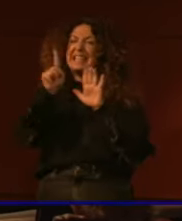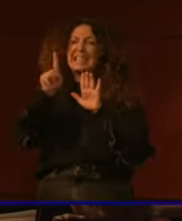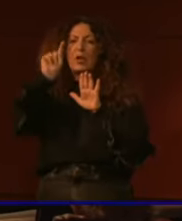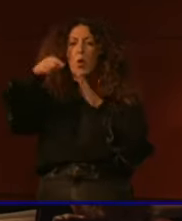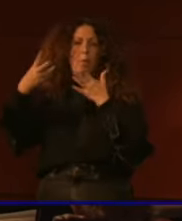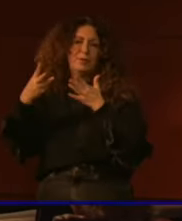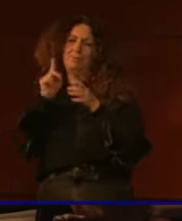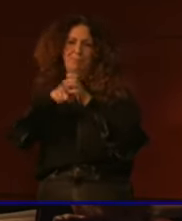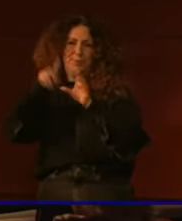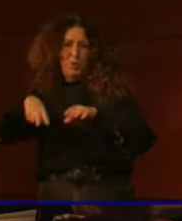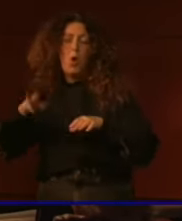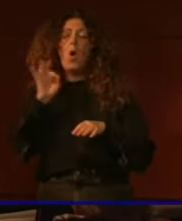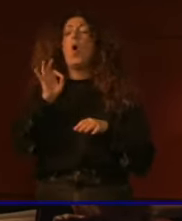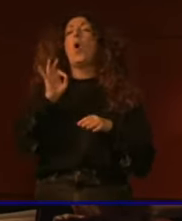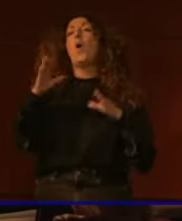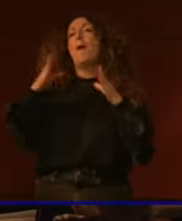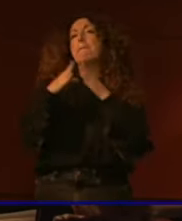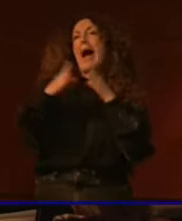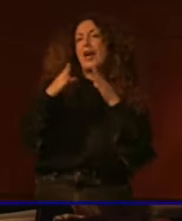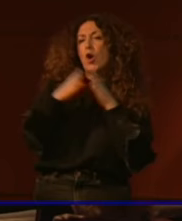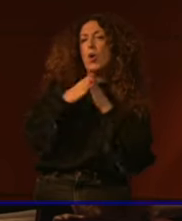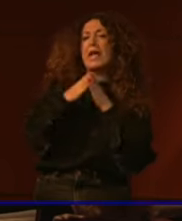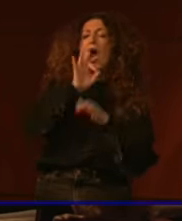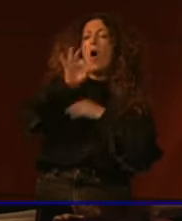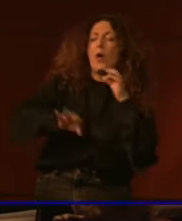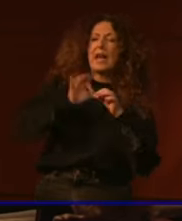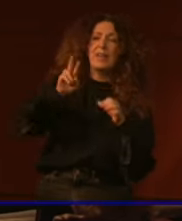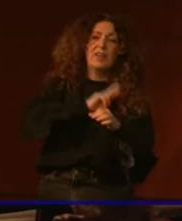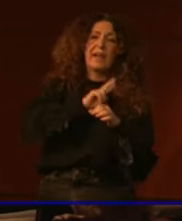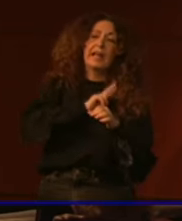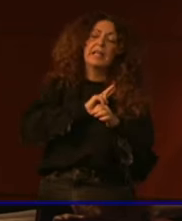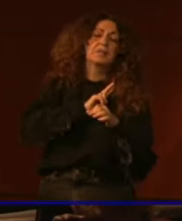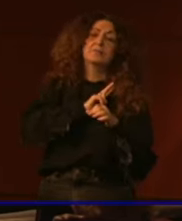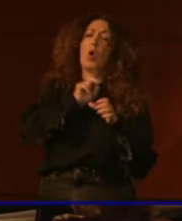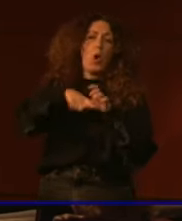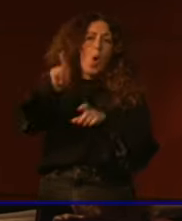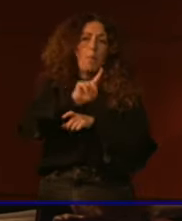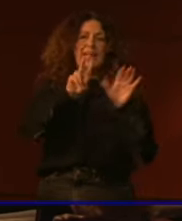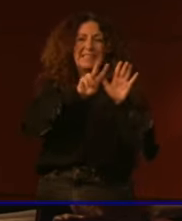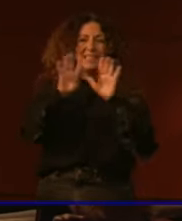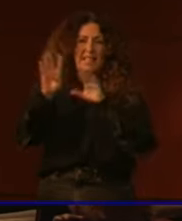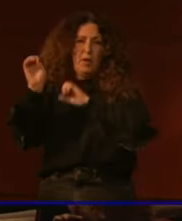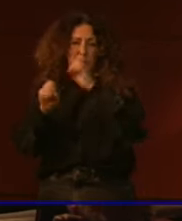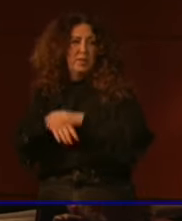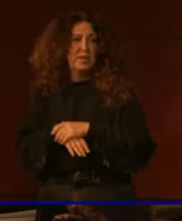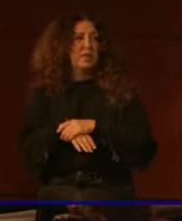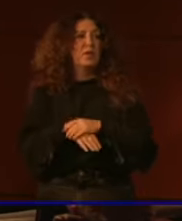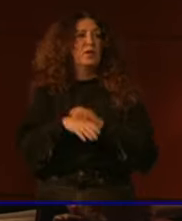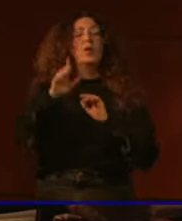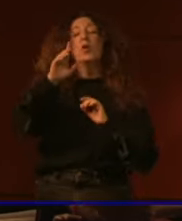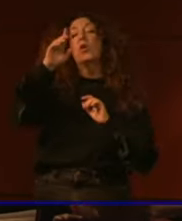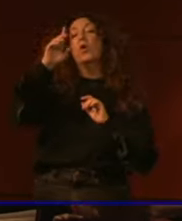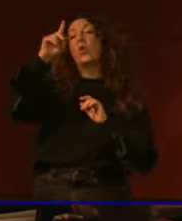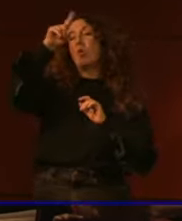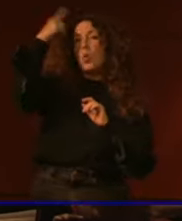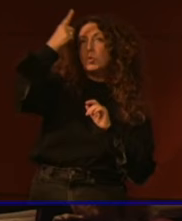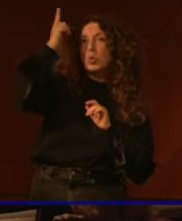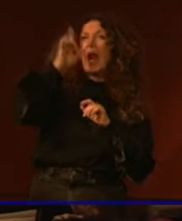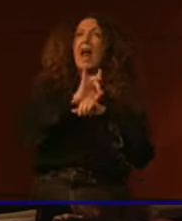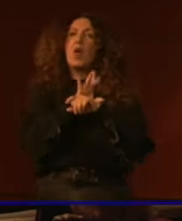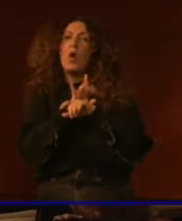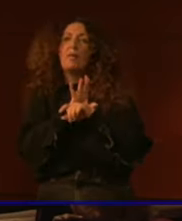una parroquia o tipo de organización de tipo religioso, el 79%, a un grupo deportivo, cultural o de ocio, el 51%, ahí hay